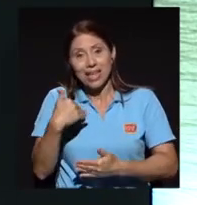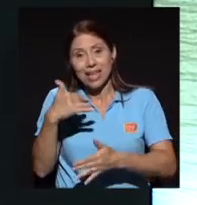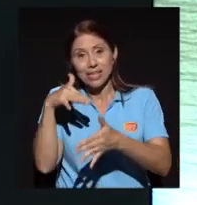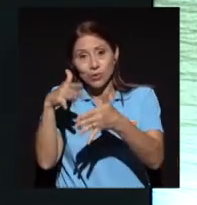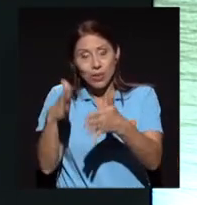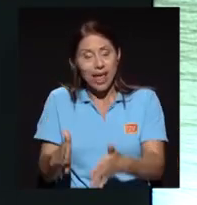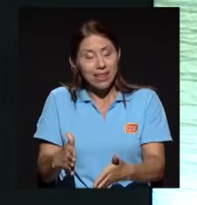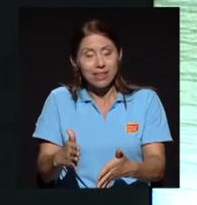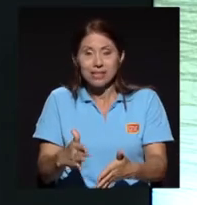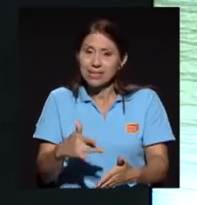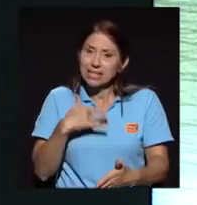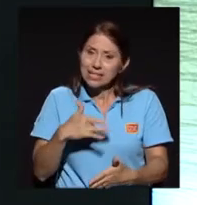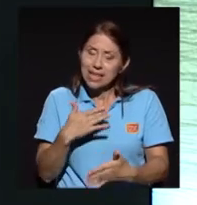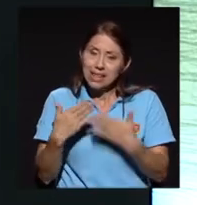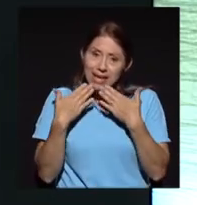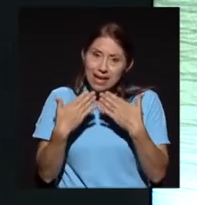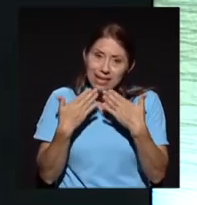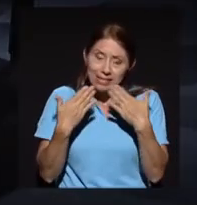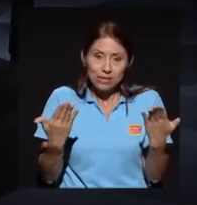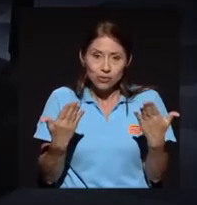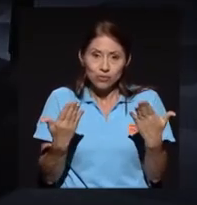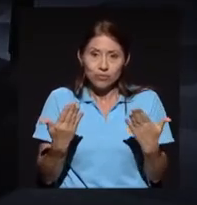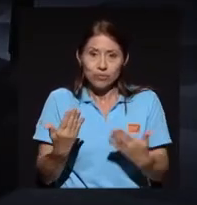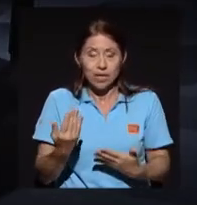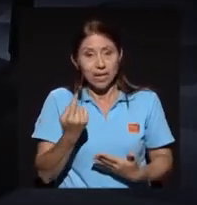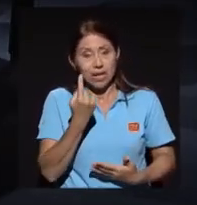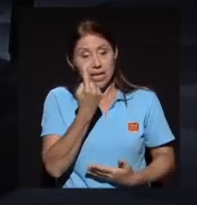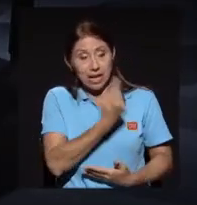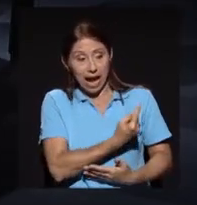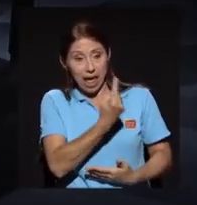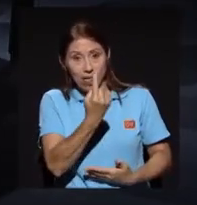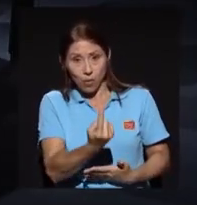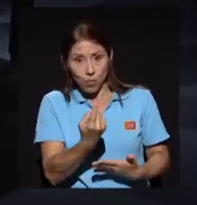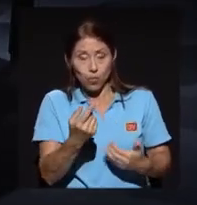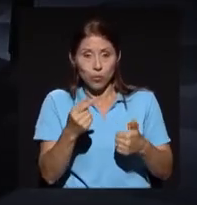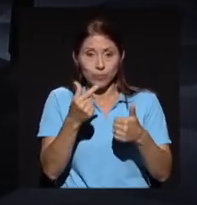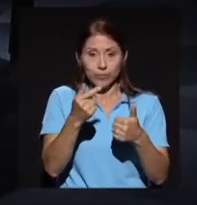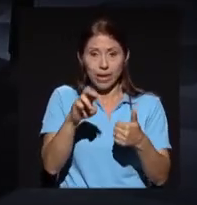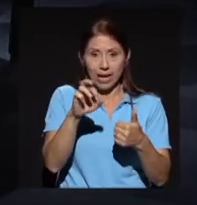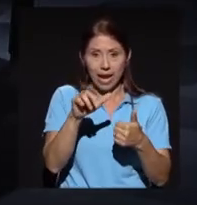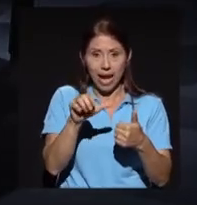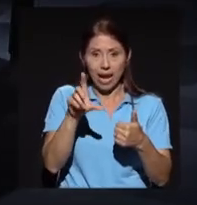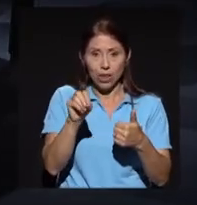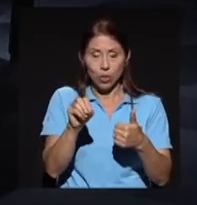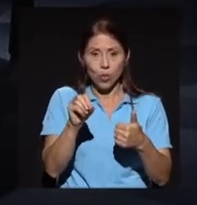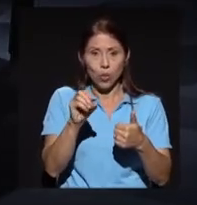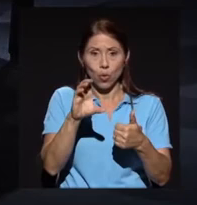no hay ninguna duda de que cada uno en su campo, don Gerardo Corrales y don Mariano Rojas, son